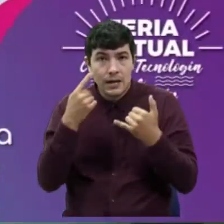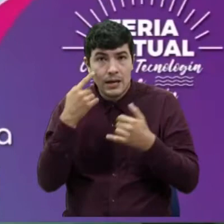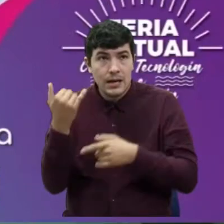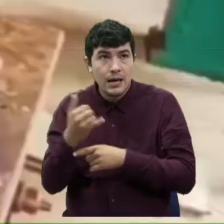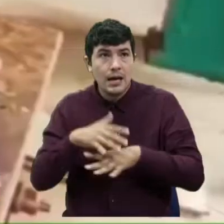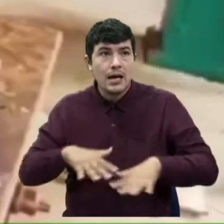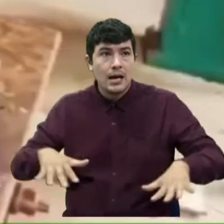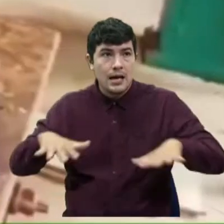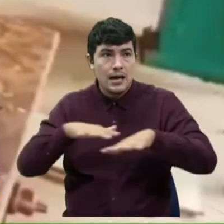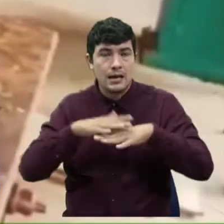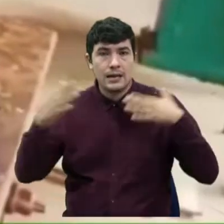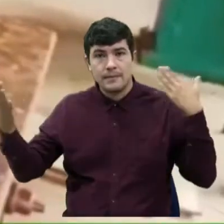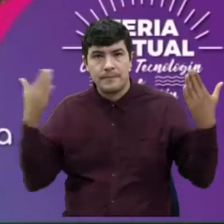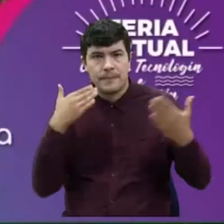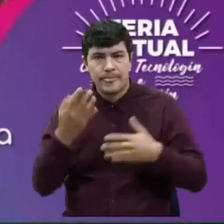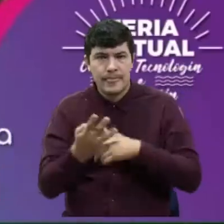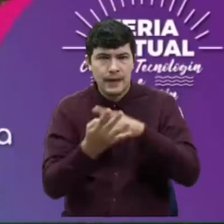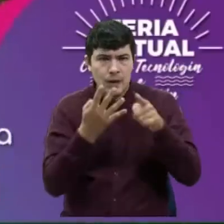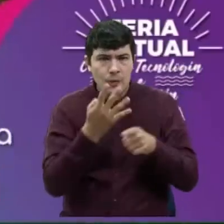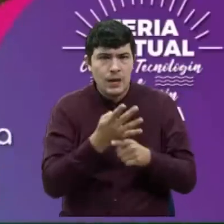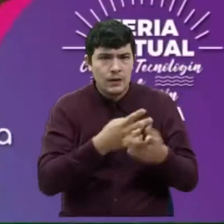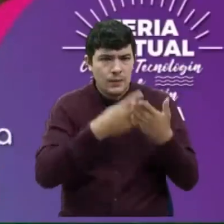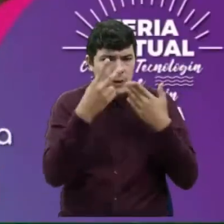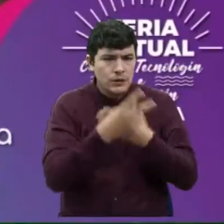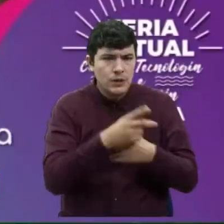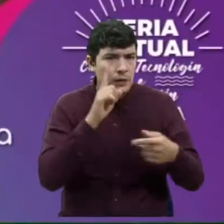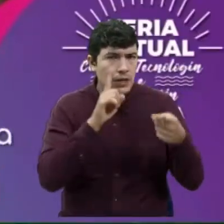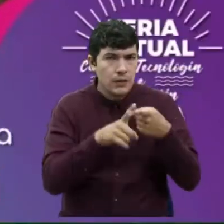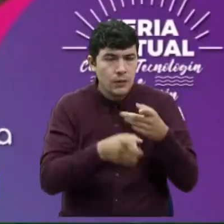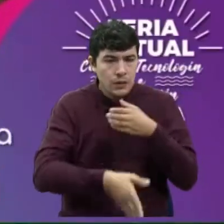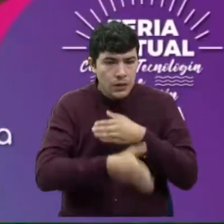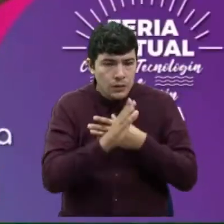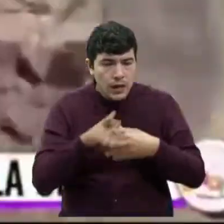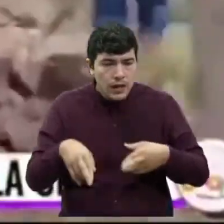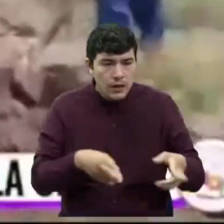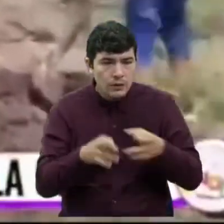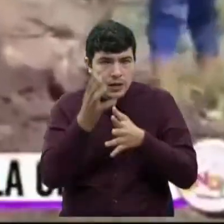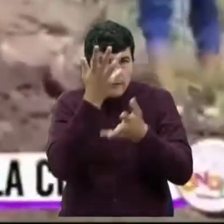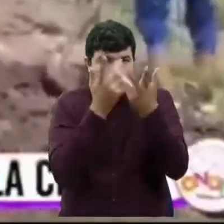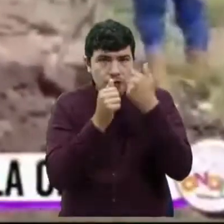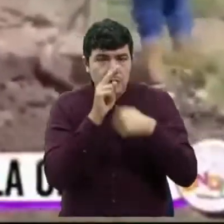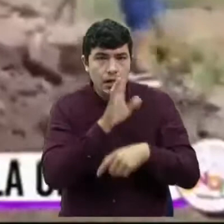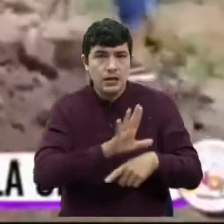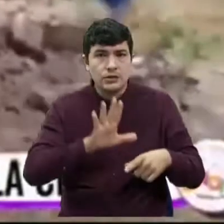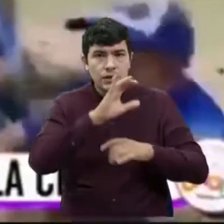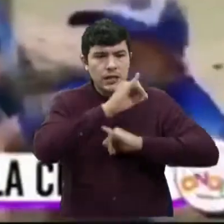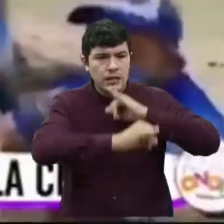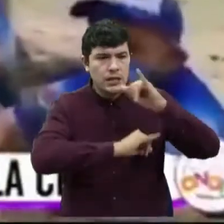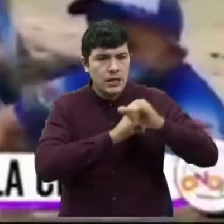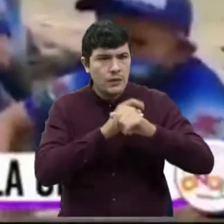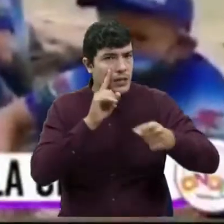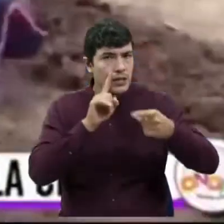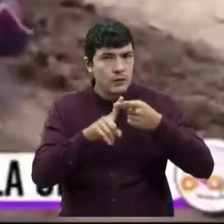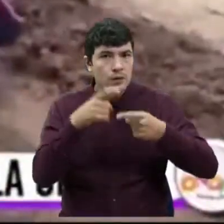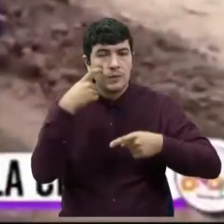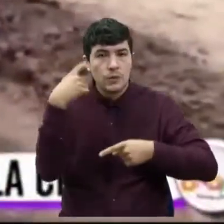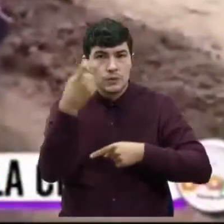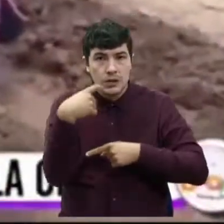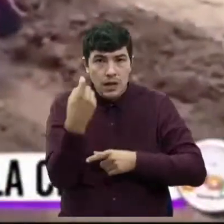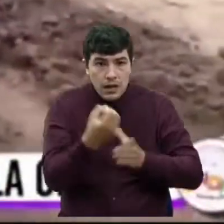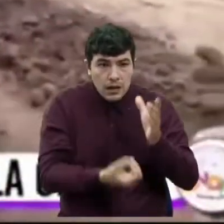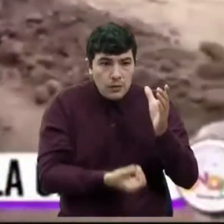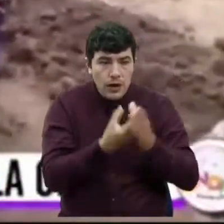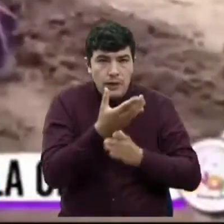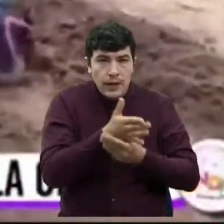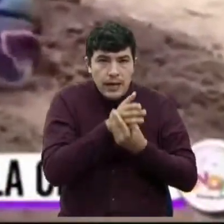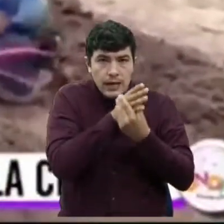la zona rural. 4 proyectos seguirán la ruta de evaluación regional, nacional e internacional, buscando nuevos escenarios para mostrar